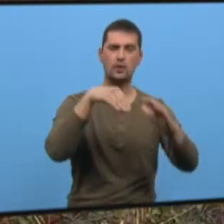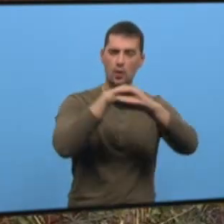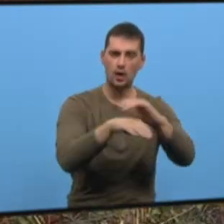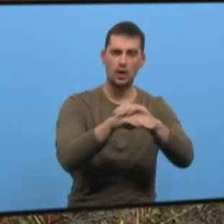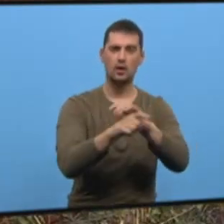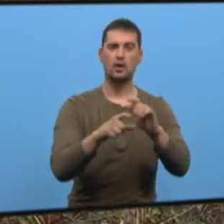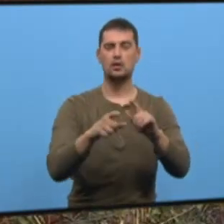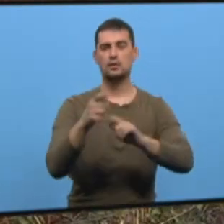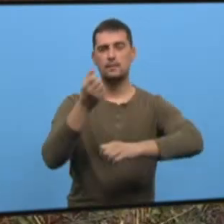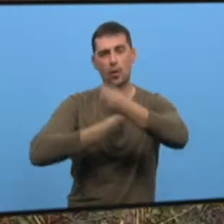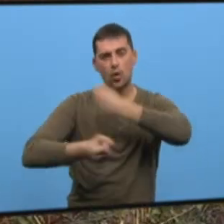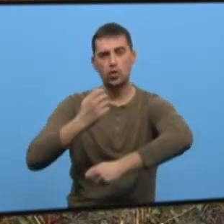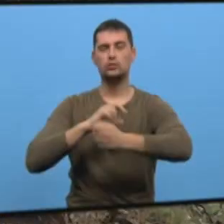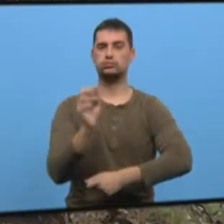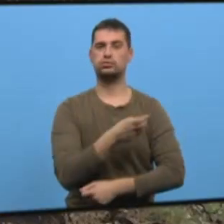para